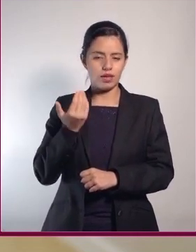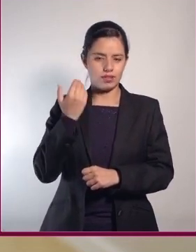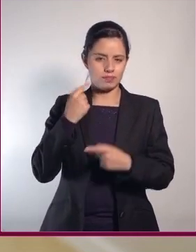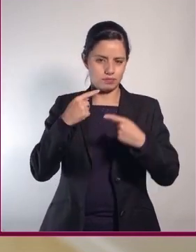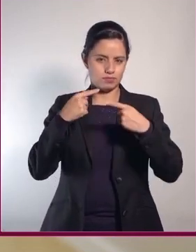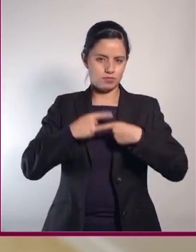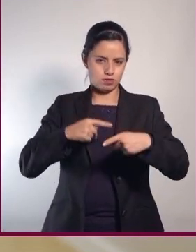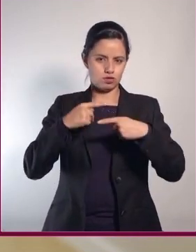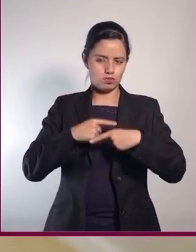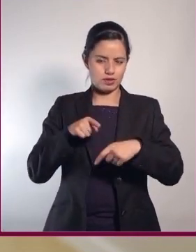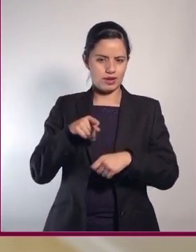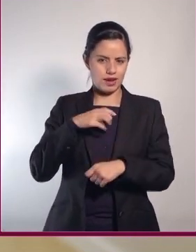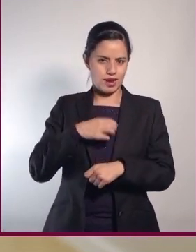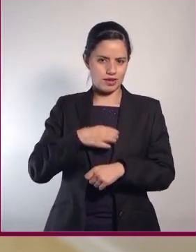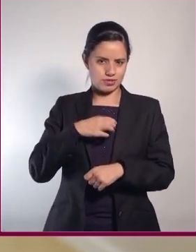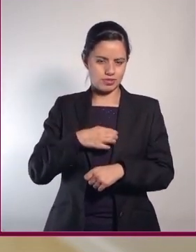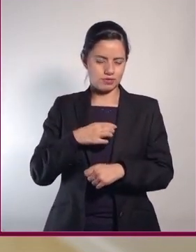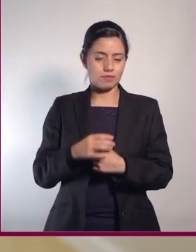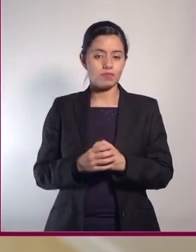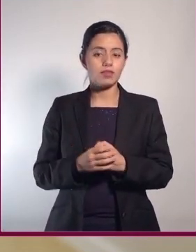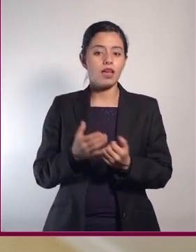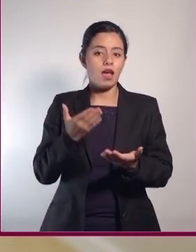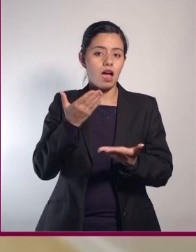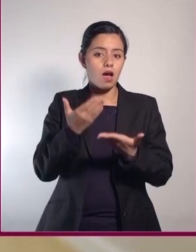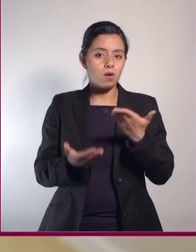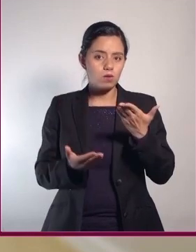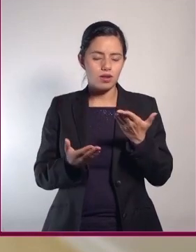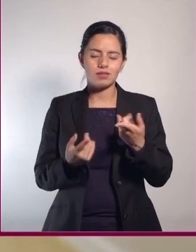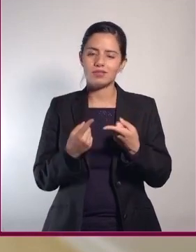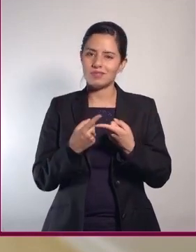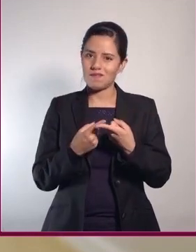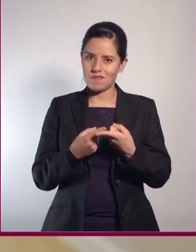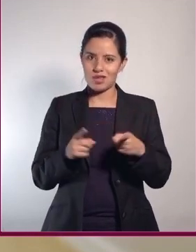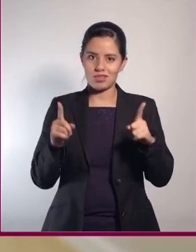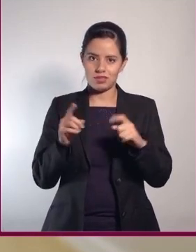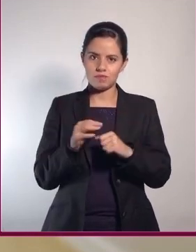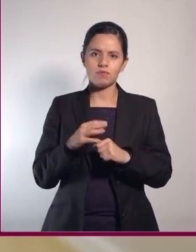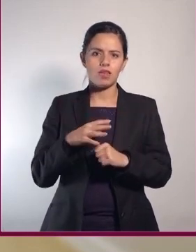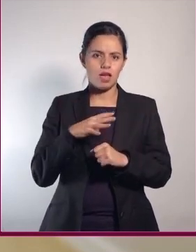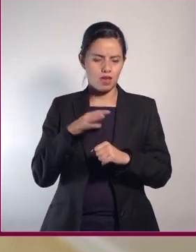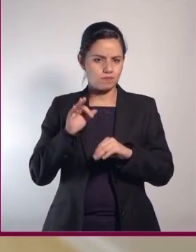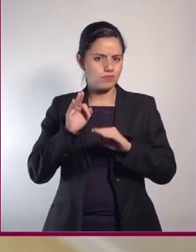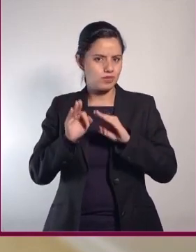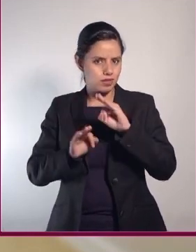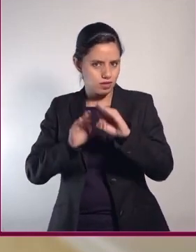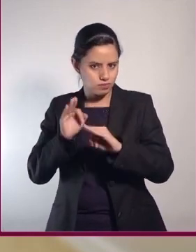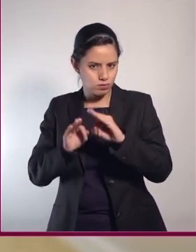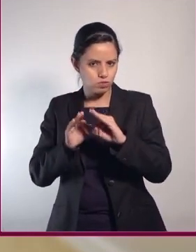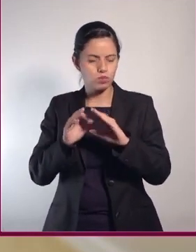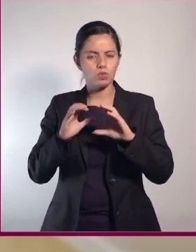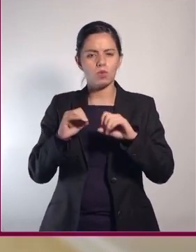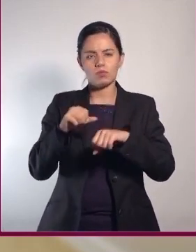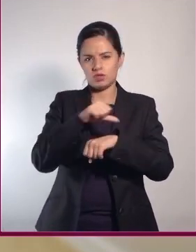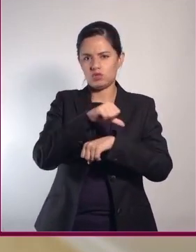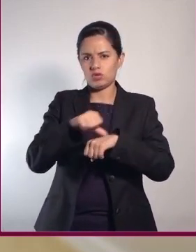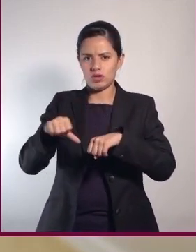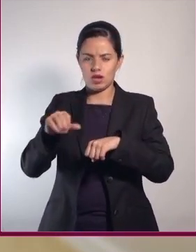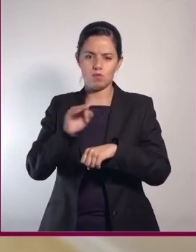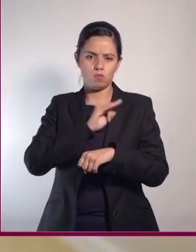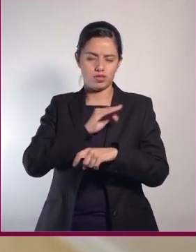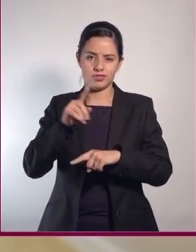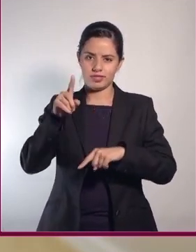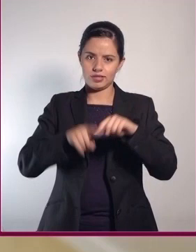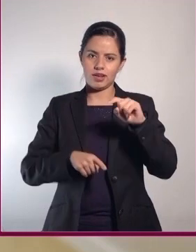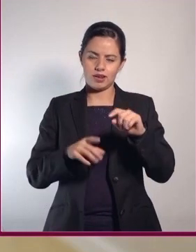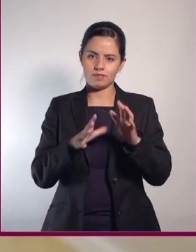de siglos anteriores al 20, ahora existen no solo múltiples tratamientos y cirugías que pueden erradicar el cáncer por